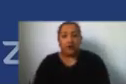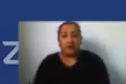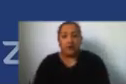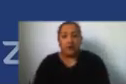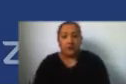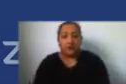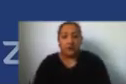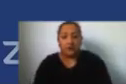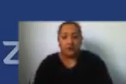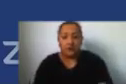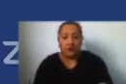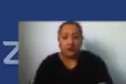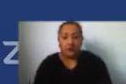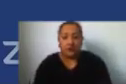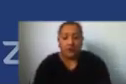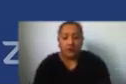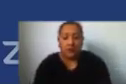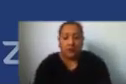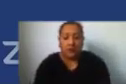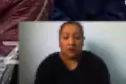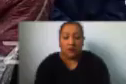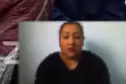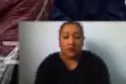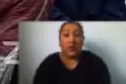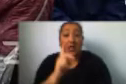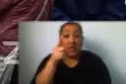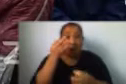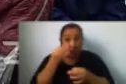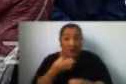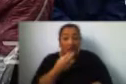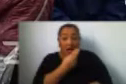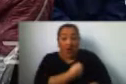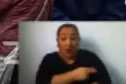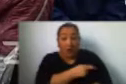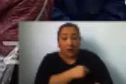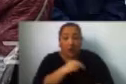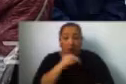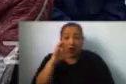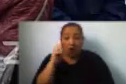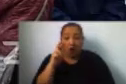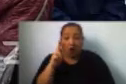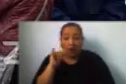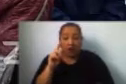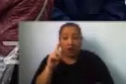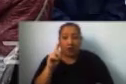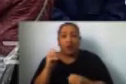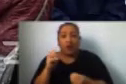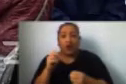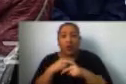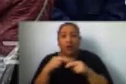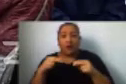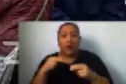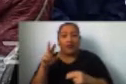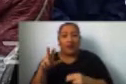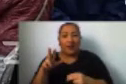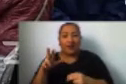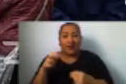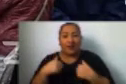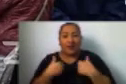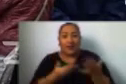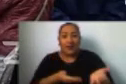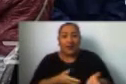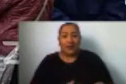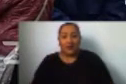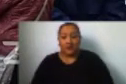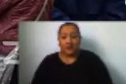Honorio Delgado como el Hospital COVID de la región Arequipa, por ser un hospital de nivel 3 y que tiene